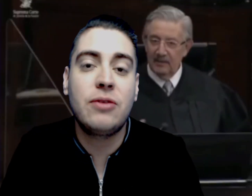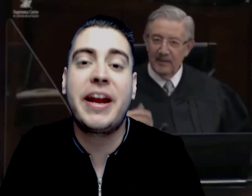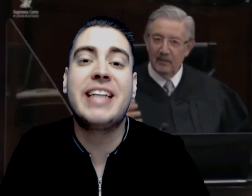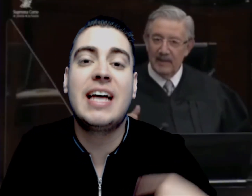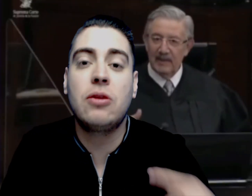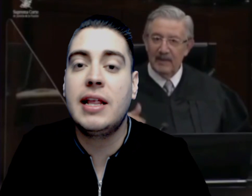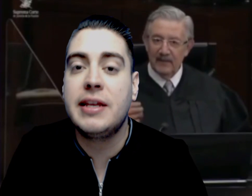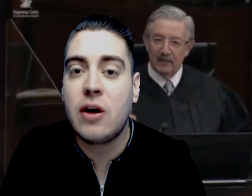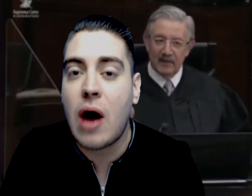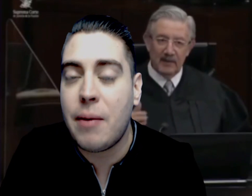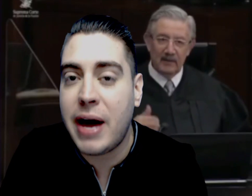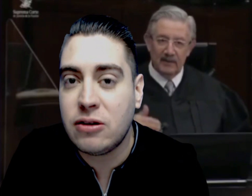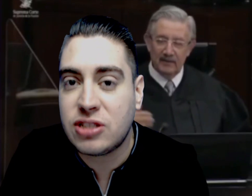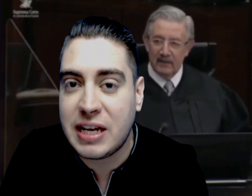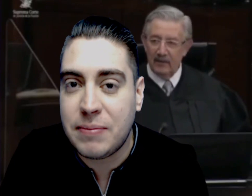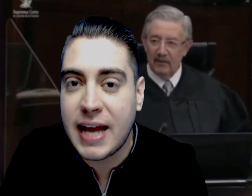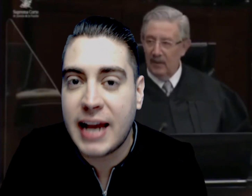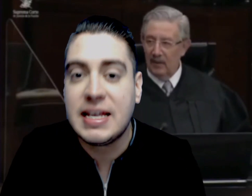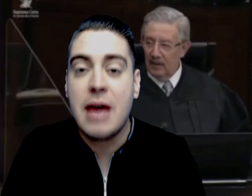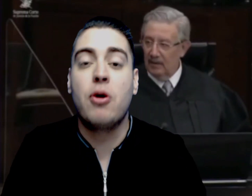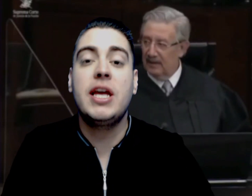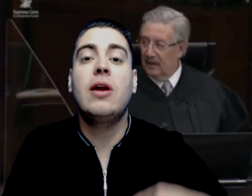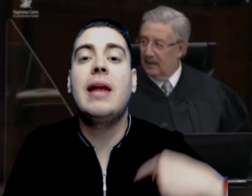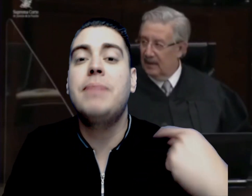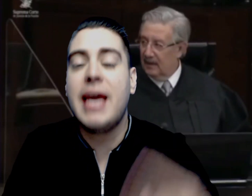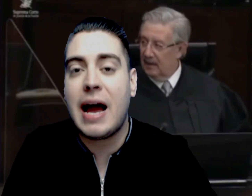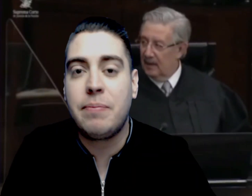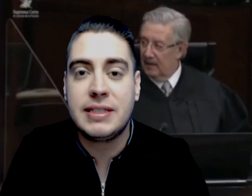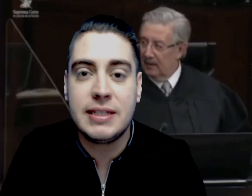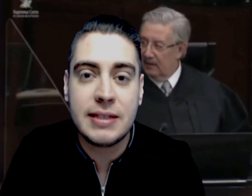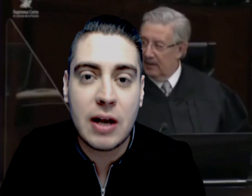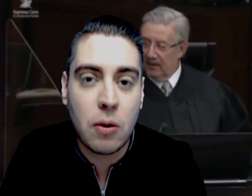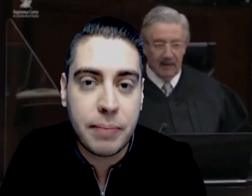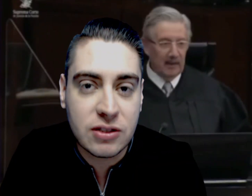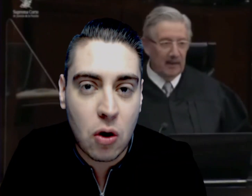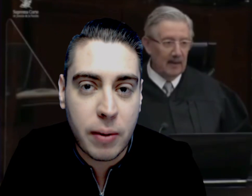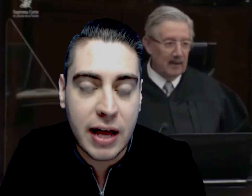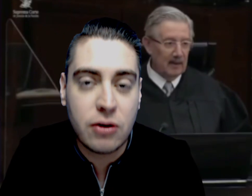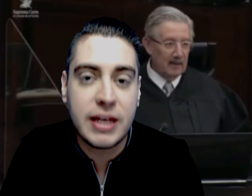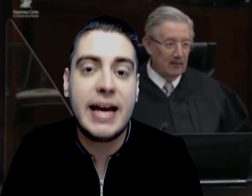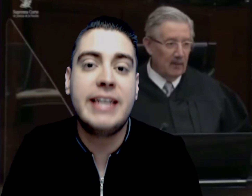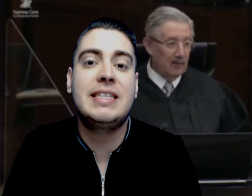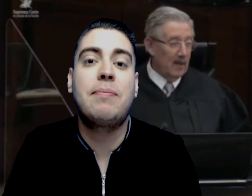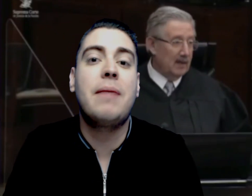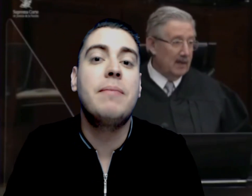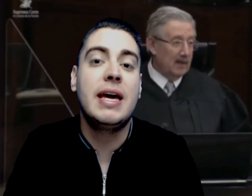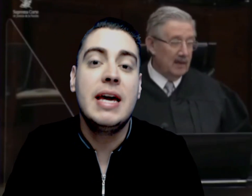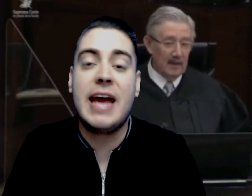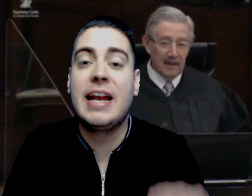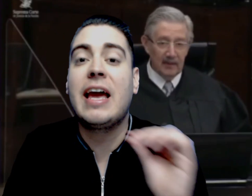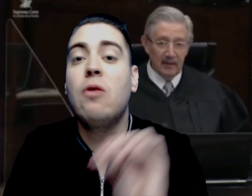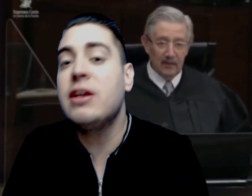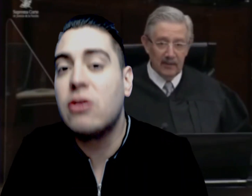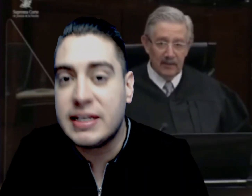liberando y regresándole el dinero a varios criminales poniéndole el pie al presidente López Obrador y a este Plan